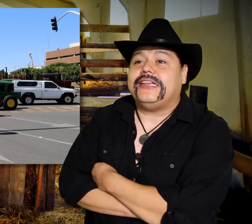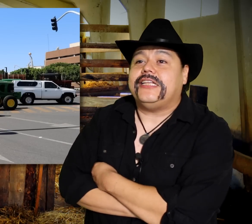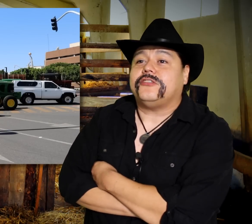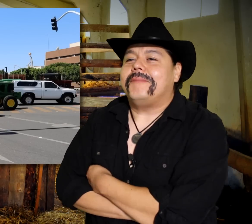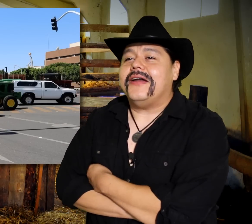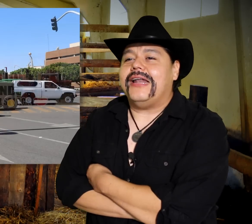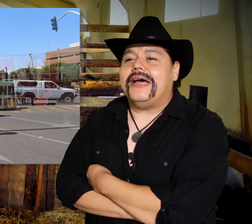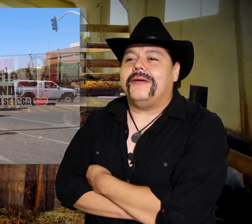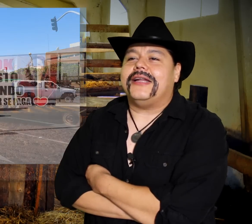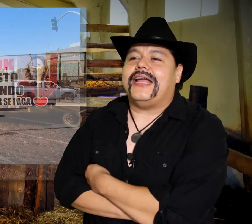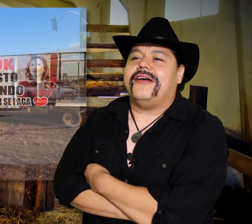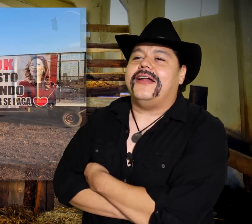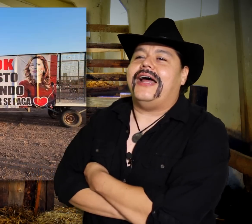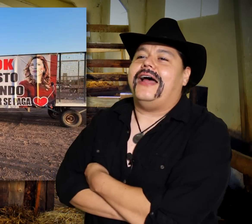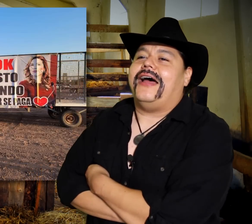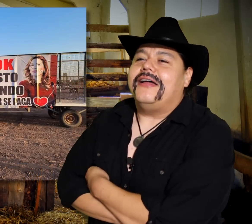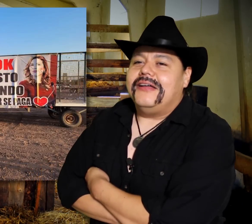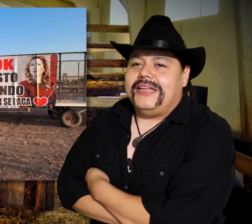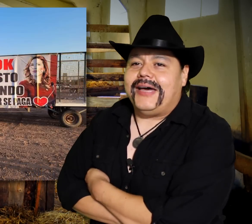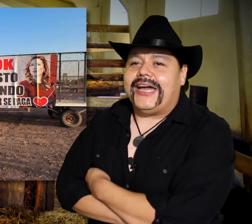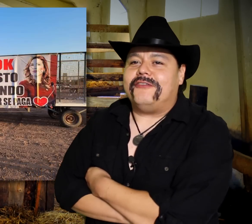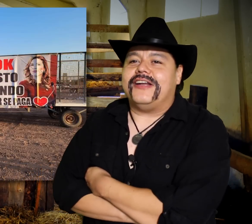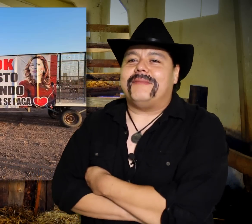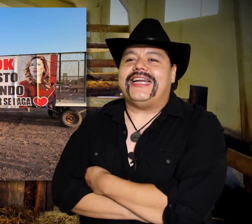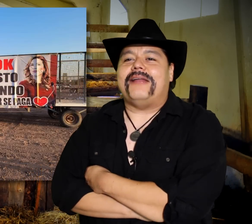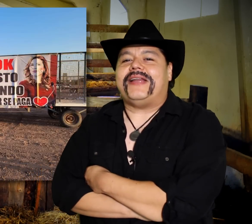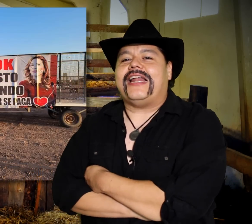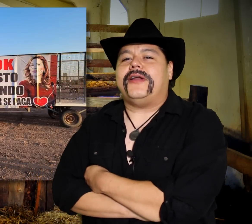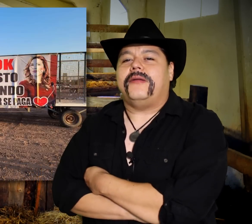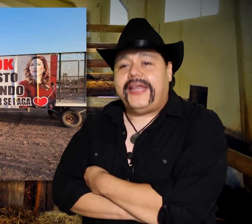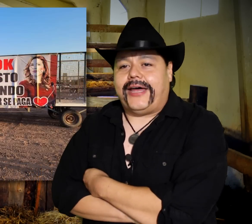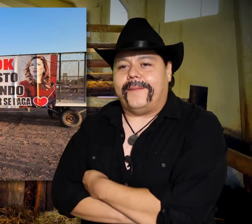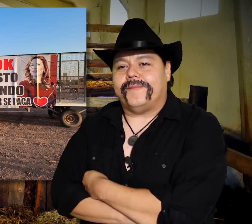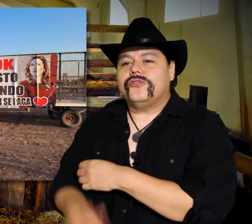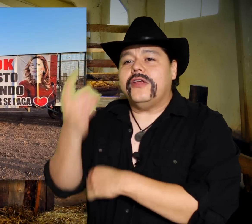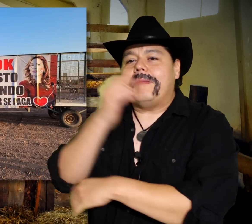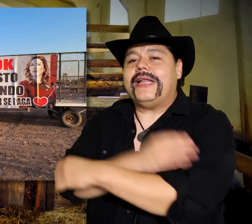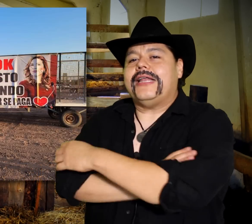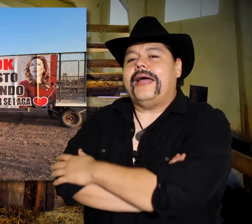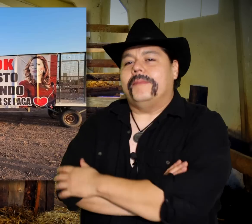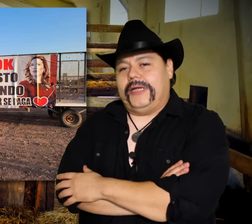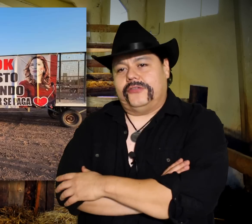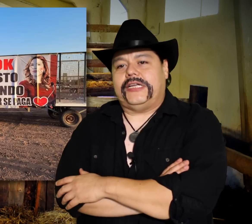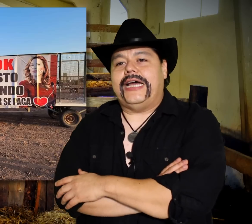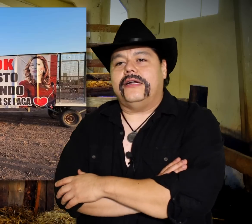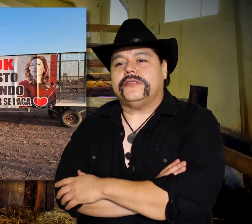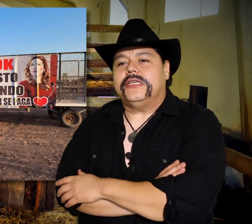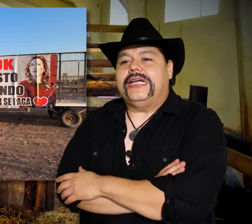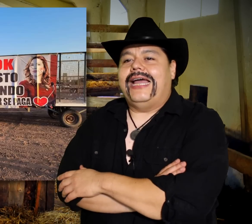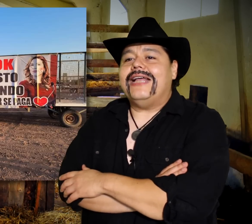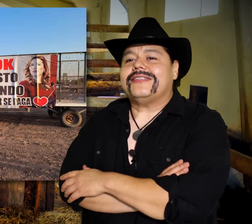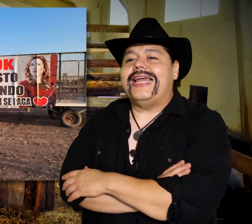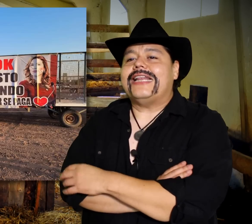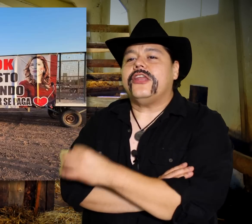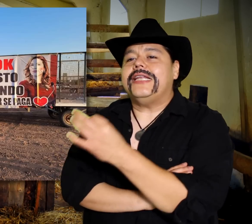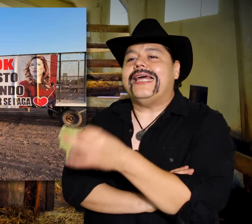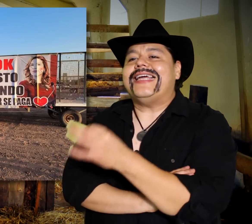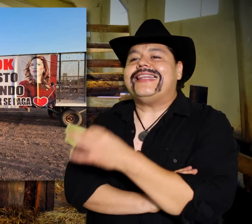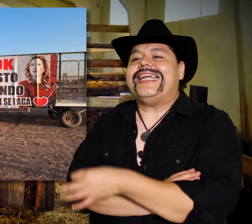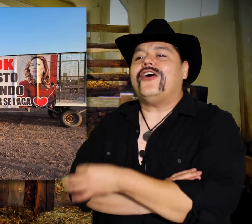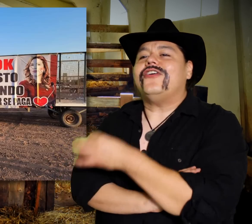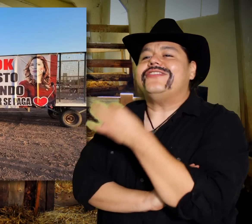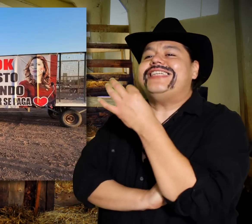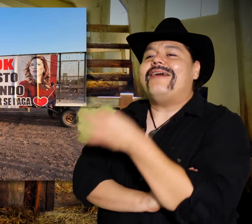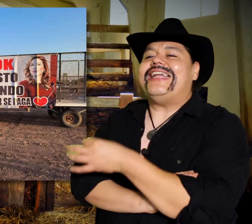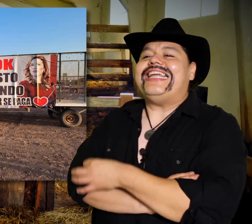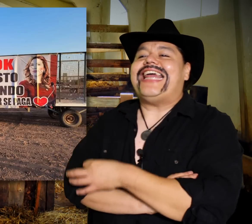ser atendidos por la gobernadora de Baja California, Marina del Pilar Ávila Olmeda. Su demanda de los trigueros es que la tonelada